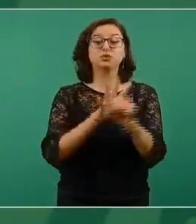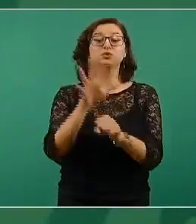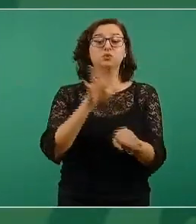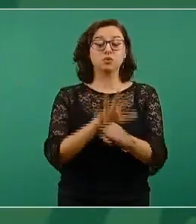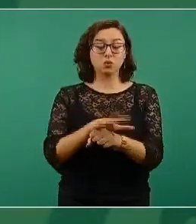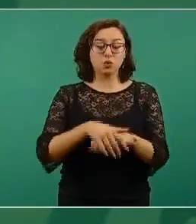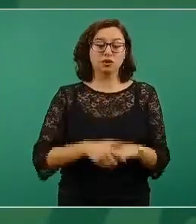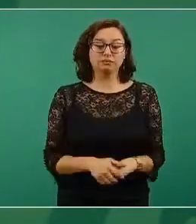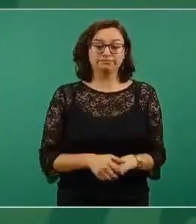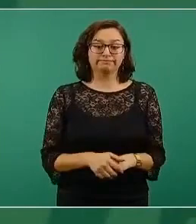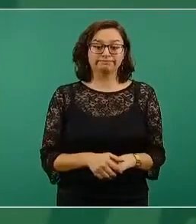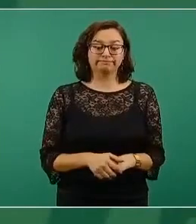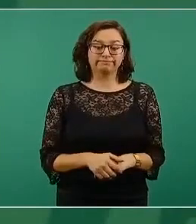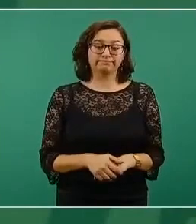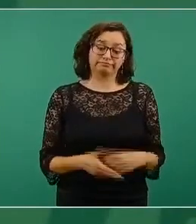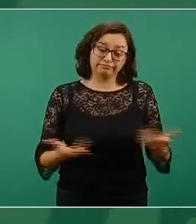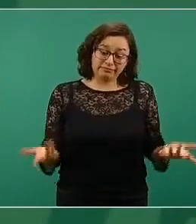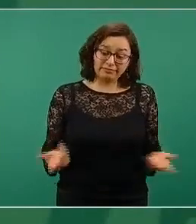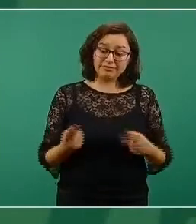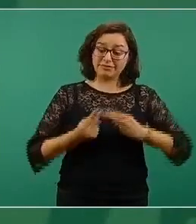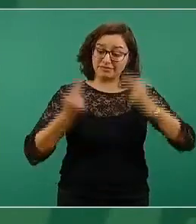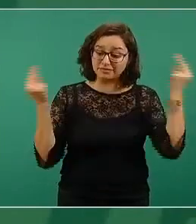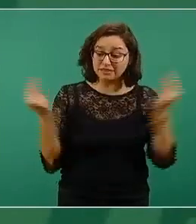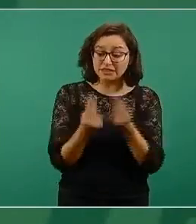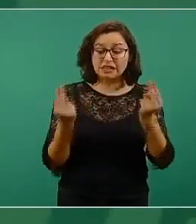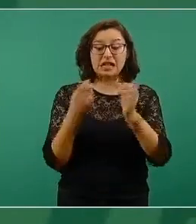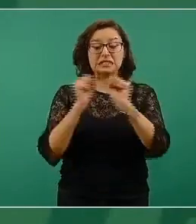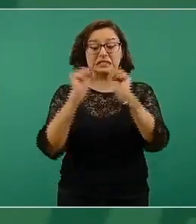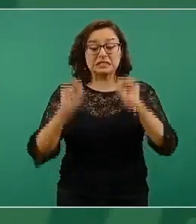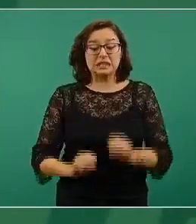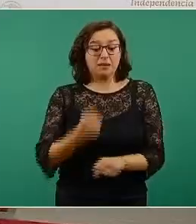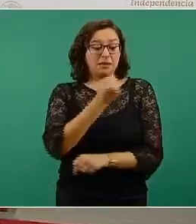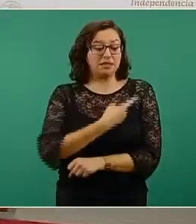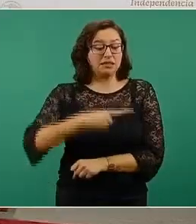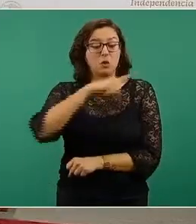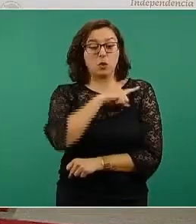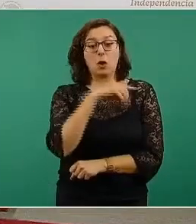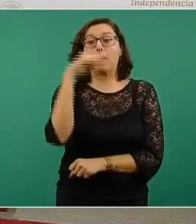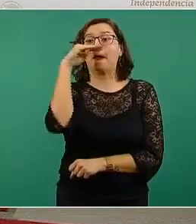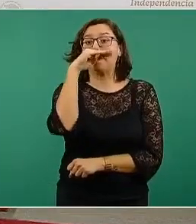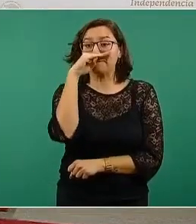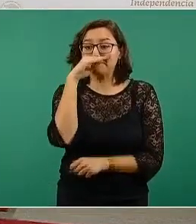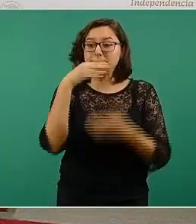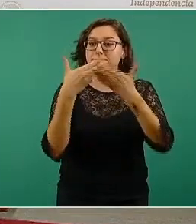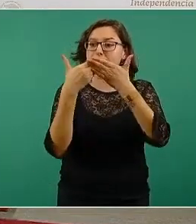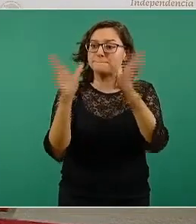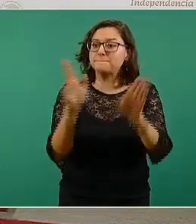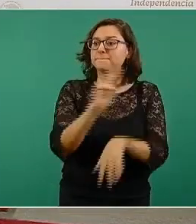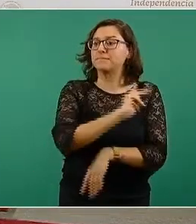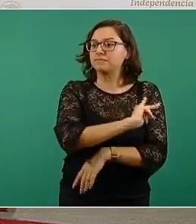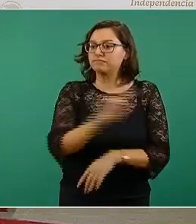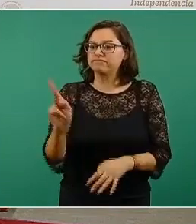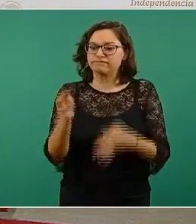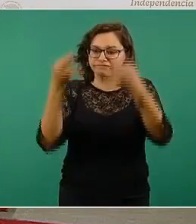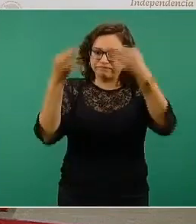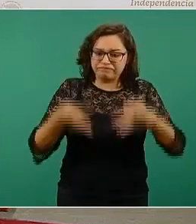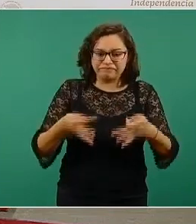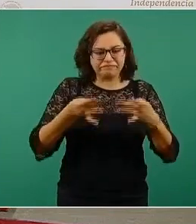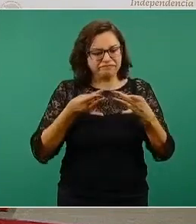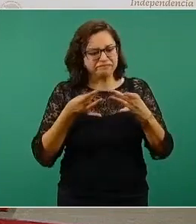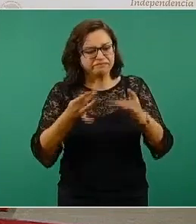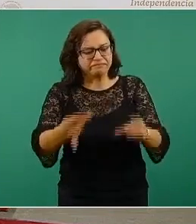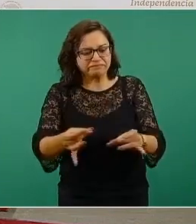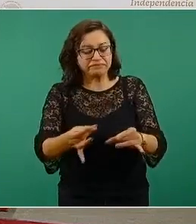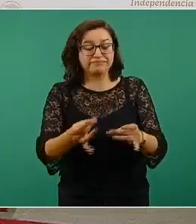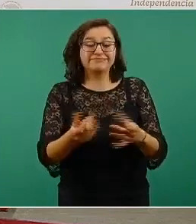salud gratuito, público, de cobertura universal. Desde luego, de calidad, eficiente, etcétera,